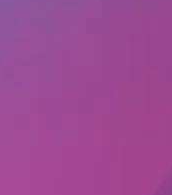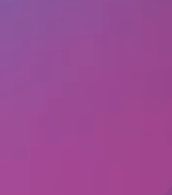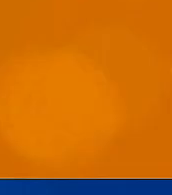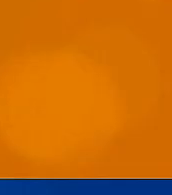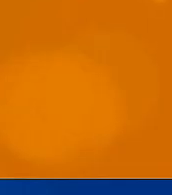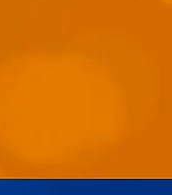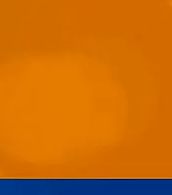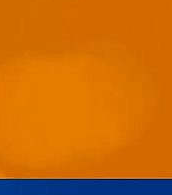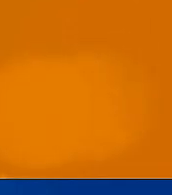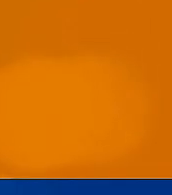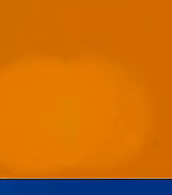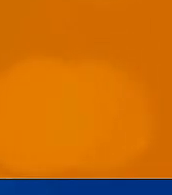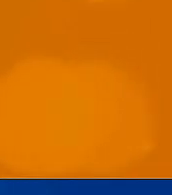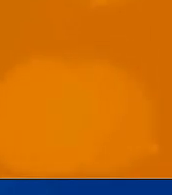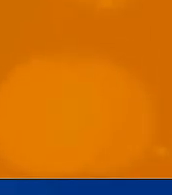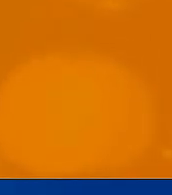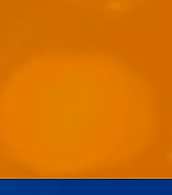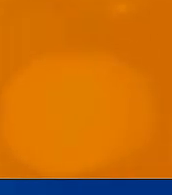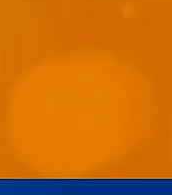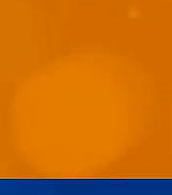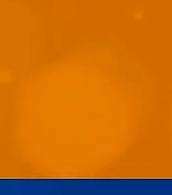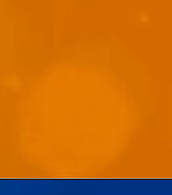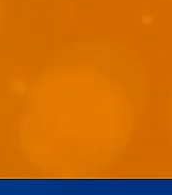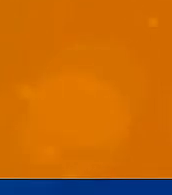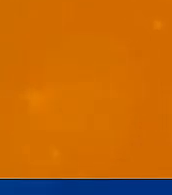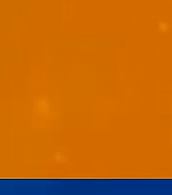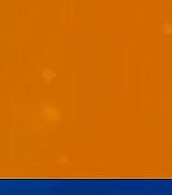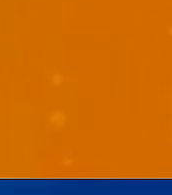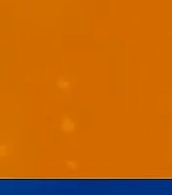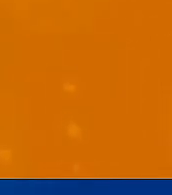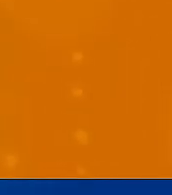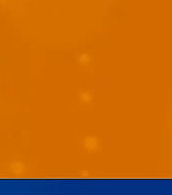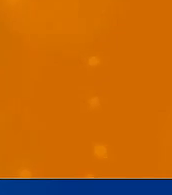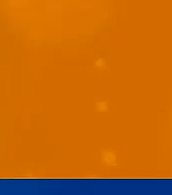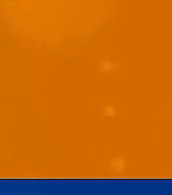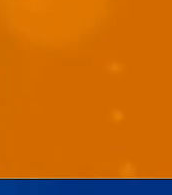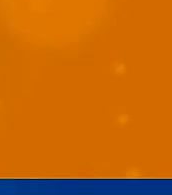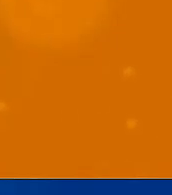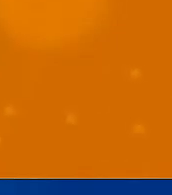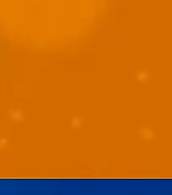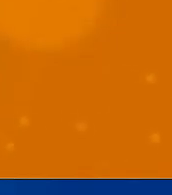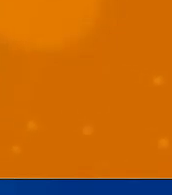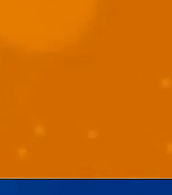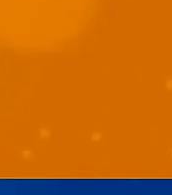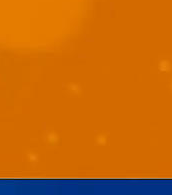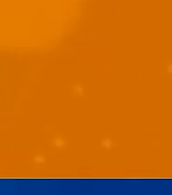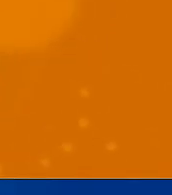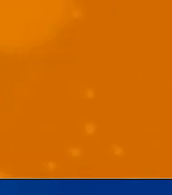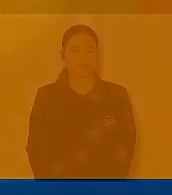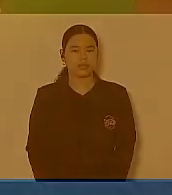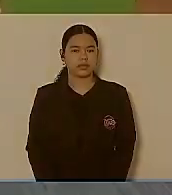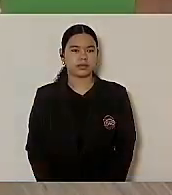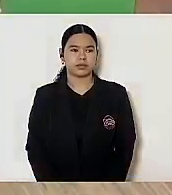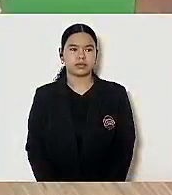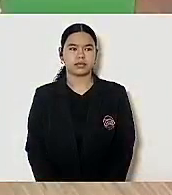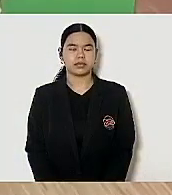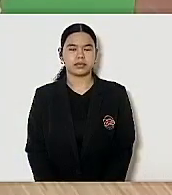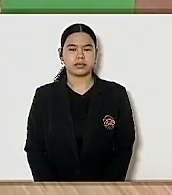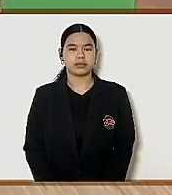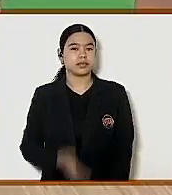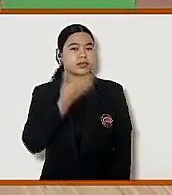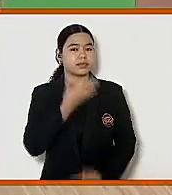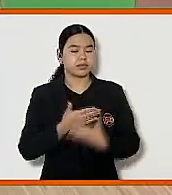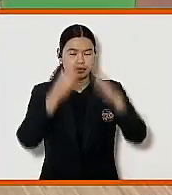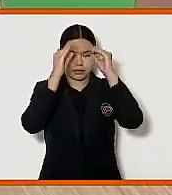mucha suerte tendré. Bienvenidos al sorteo Loto. ¡Loto! ¡Te cambia la vida!